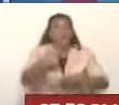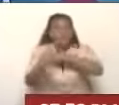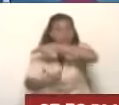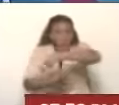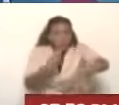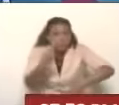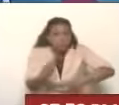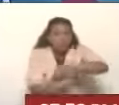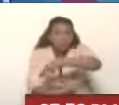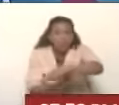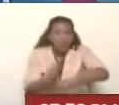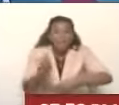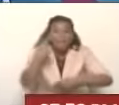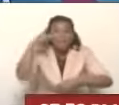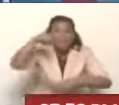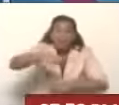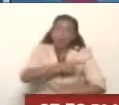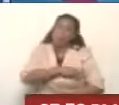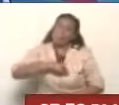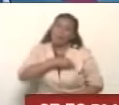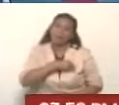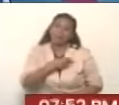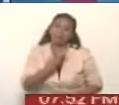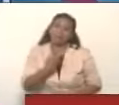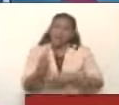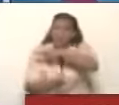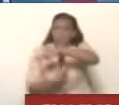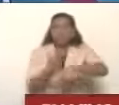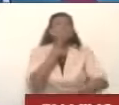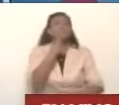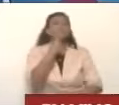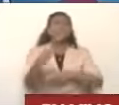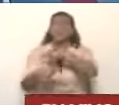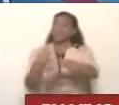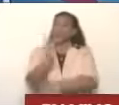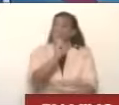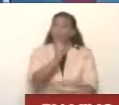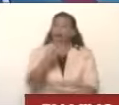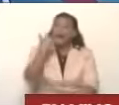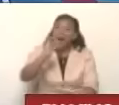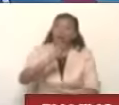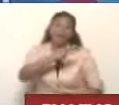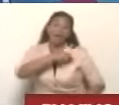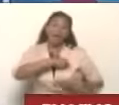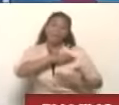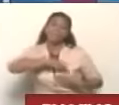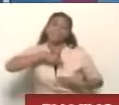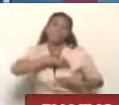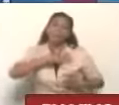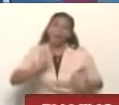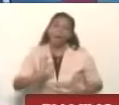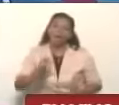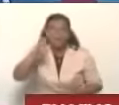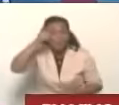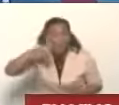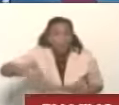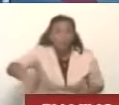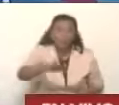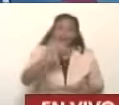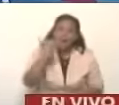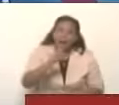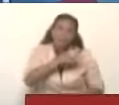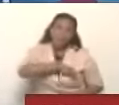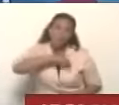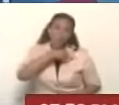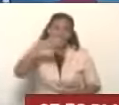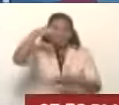sea revolución, primero tiene que ser moral. Y la moral de la revolución está garantizada en ese pueblo noble que tenemos.